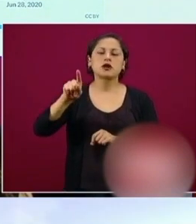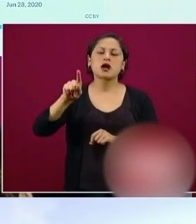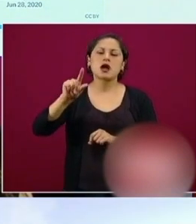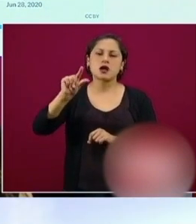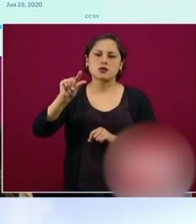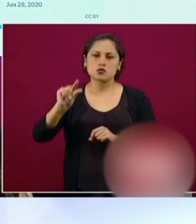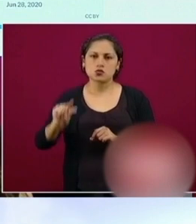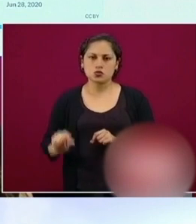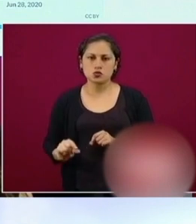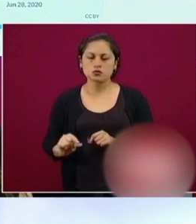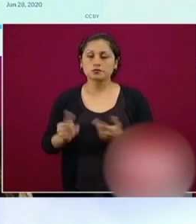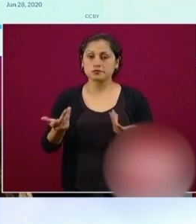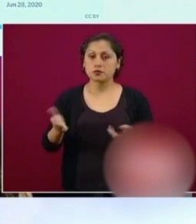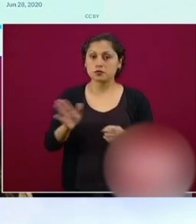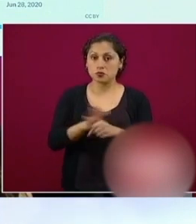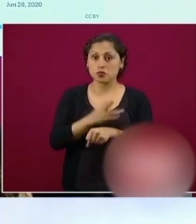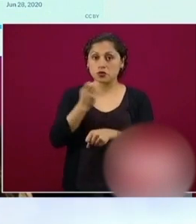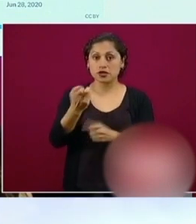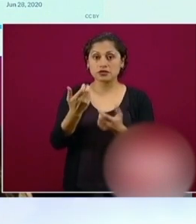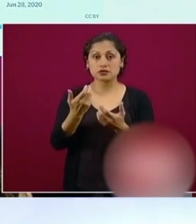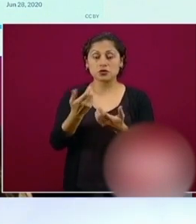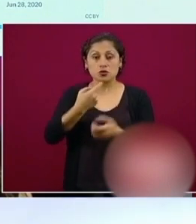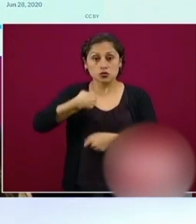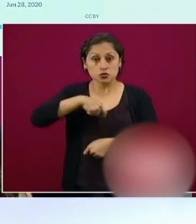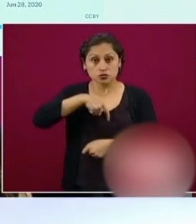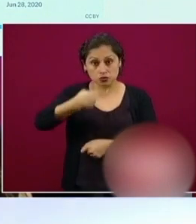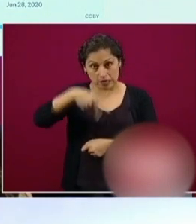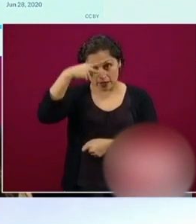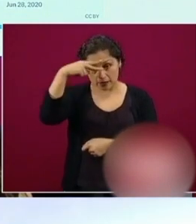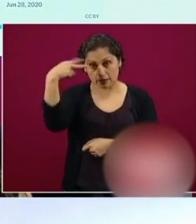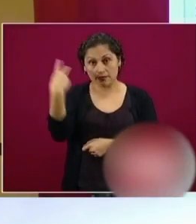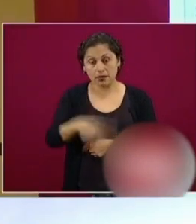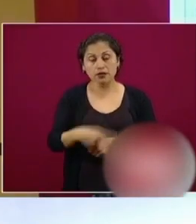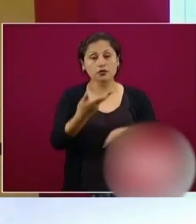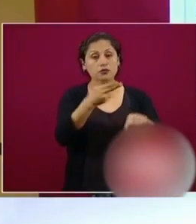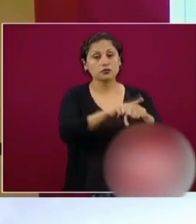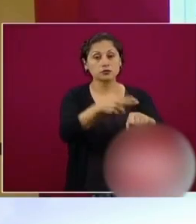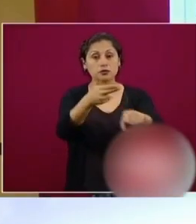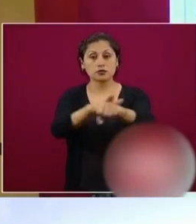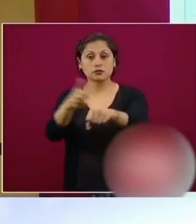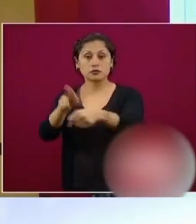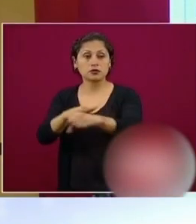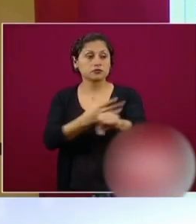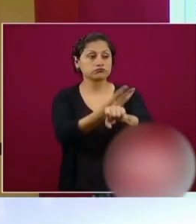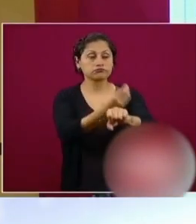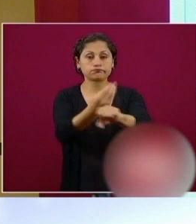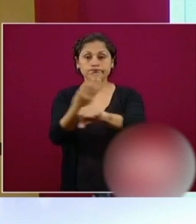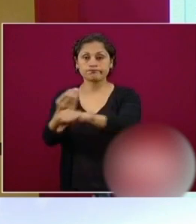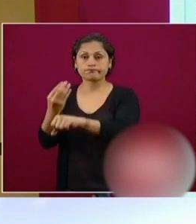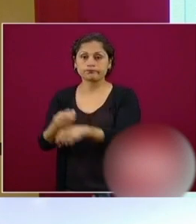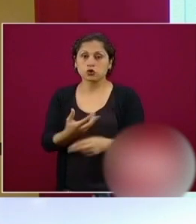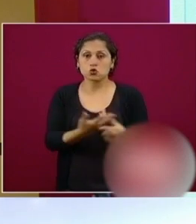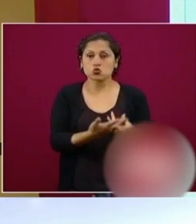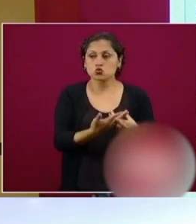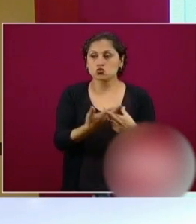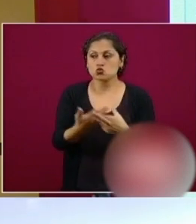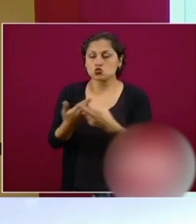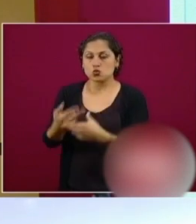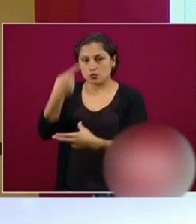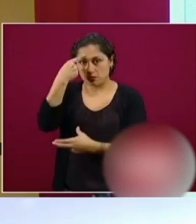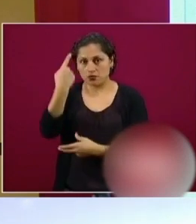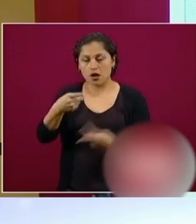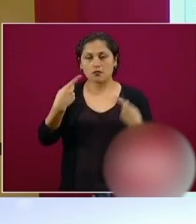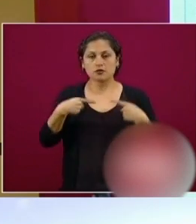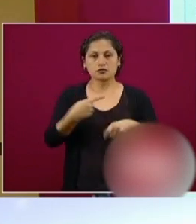ser atendido o atendida y que no se precipite la muerte por carencia de servicios.